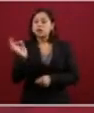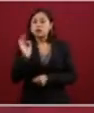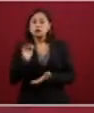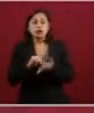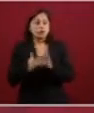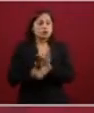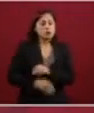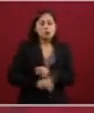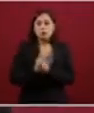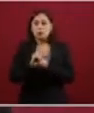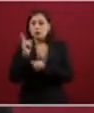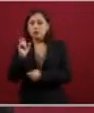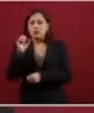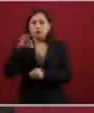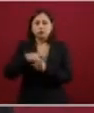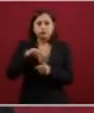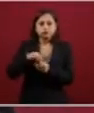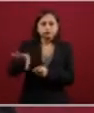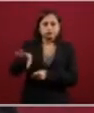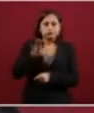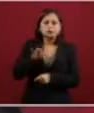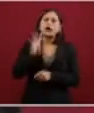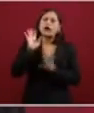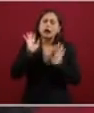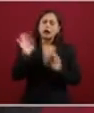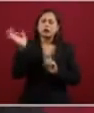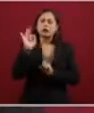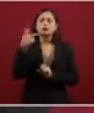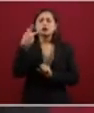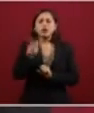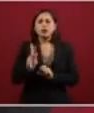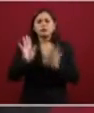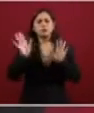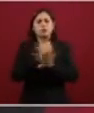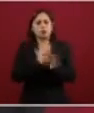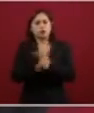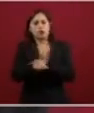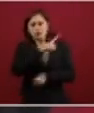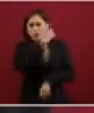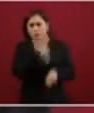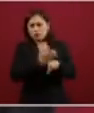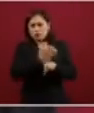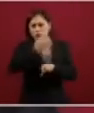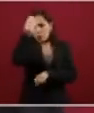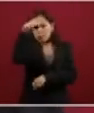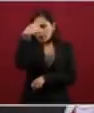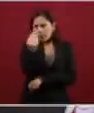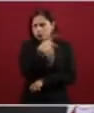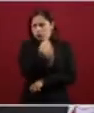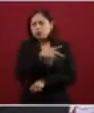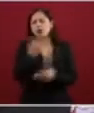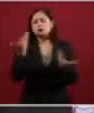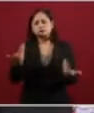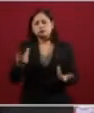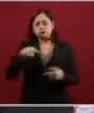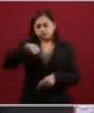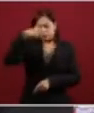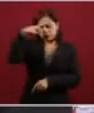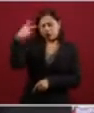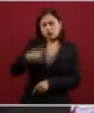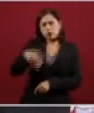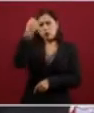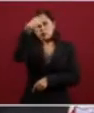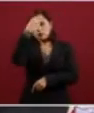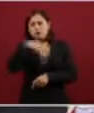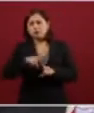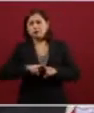Estados Unidos tiene otro punto de vista. Bueno, cada quien tiene su punto de vista, son distintos. Los intereses de México no son exactamente